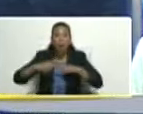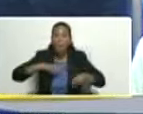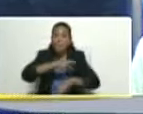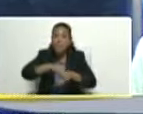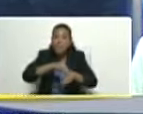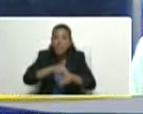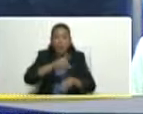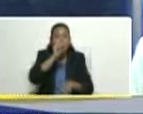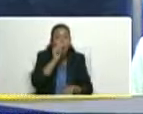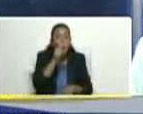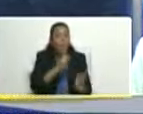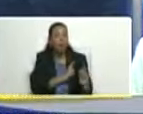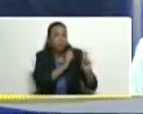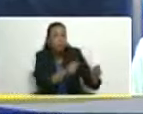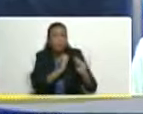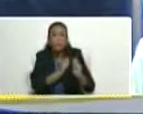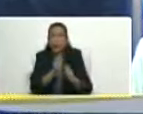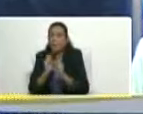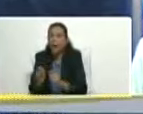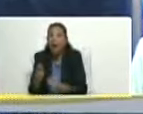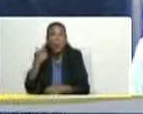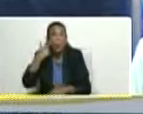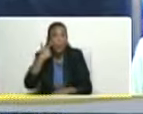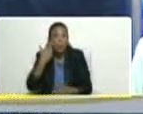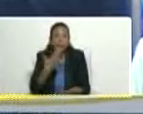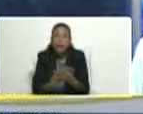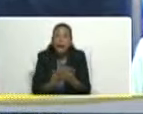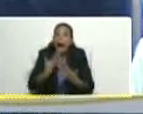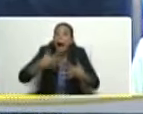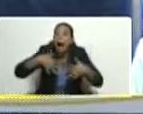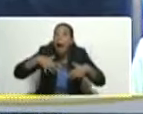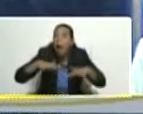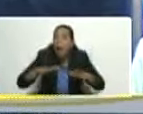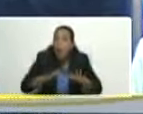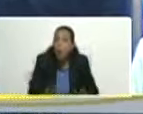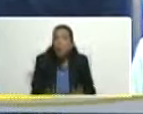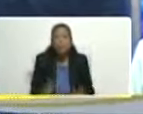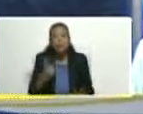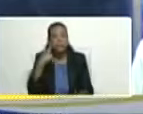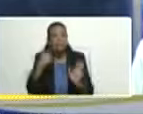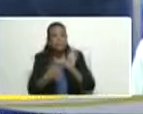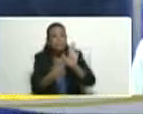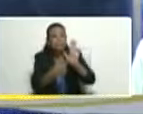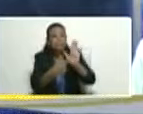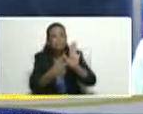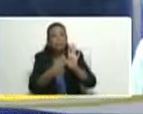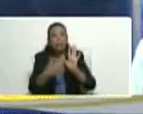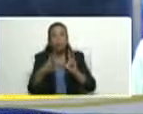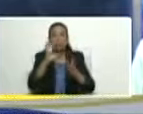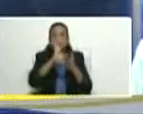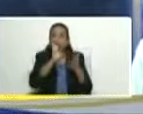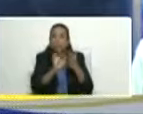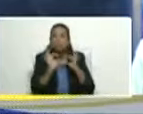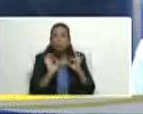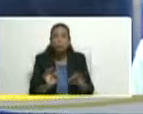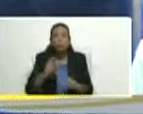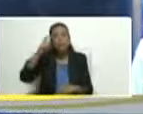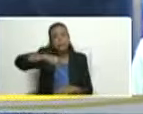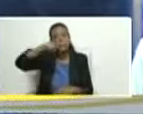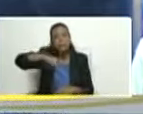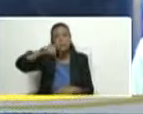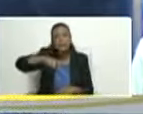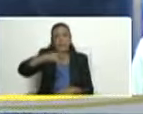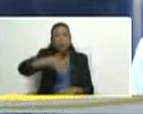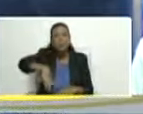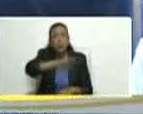ministros y ministras, que lo que pudimos hacer fue apenas algunos señalamiento, algunos elementos muy fundamentales, muy